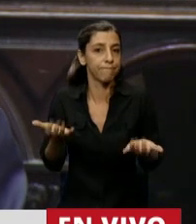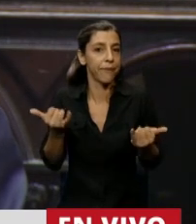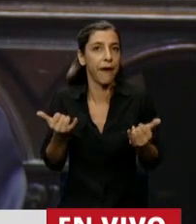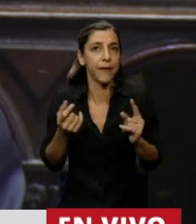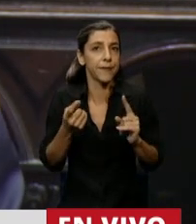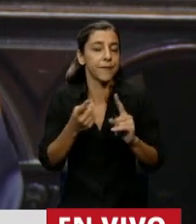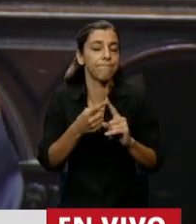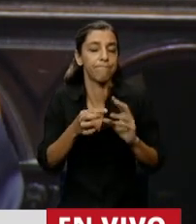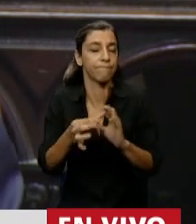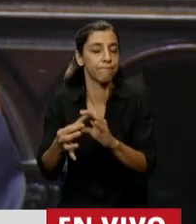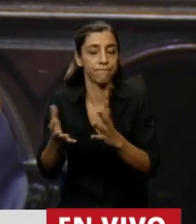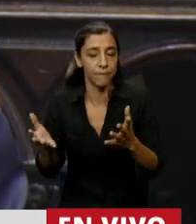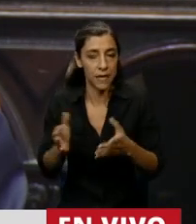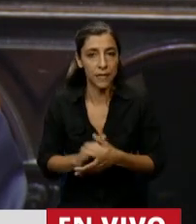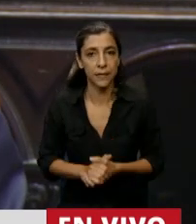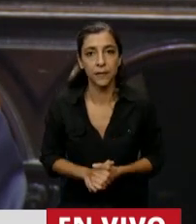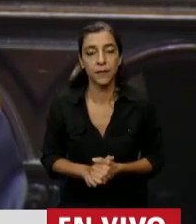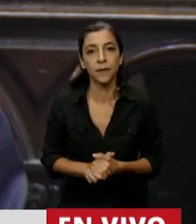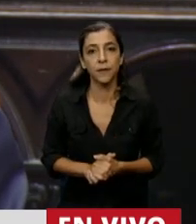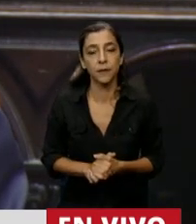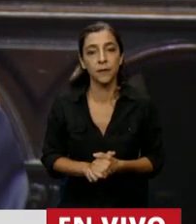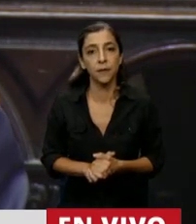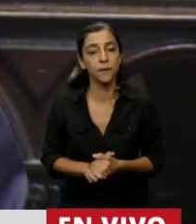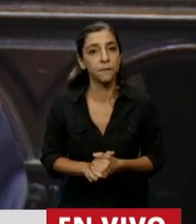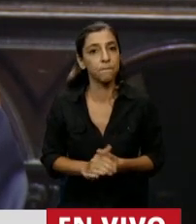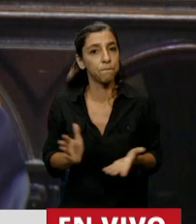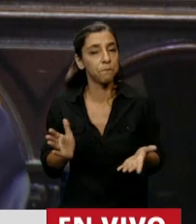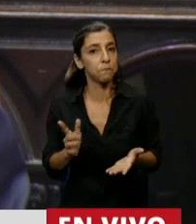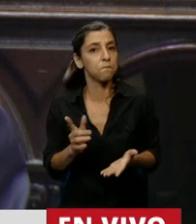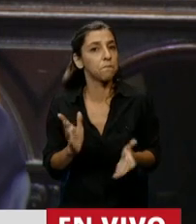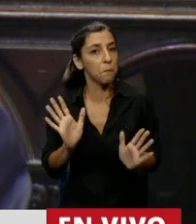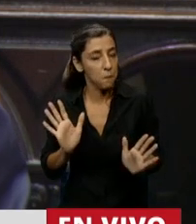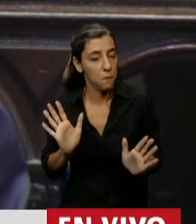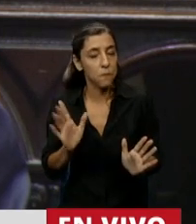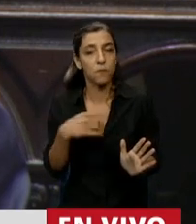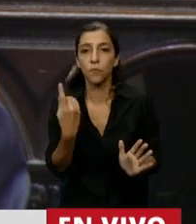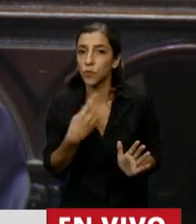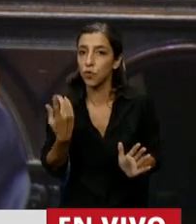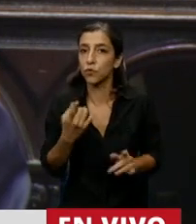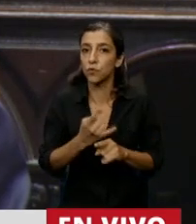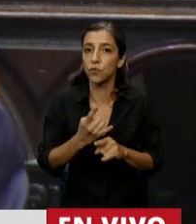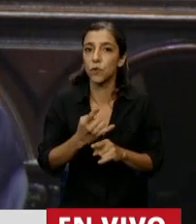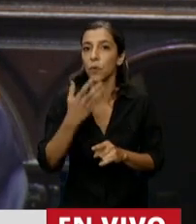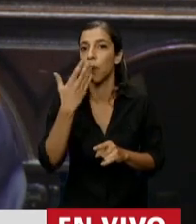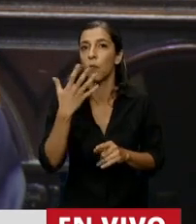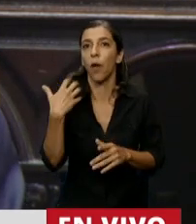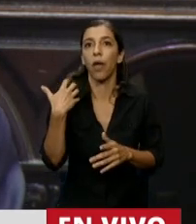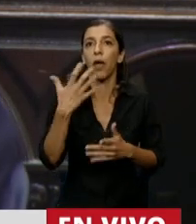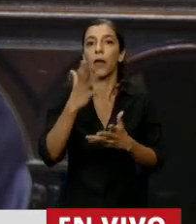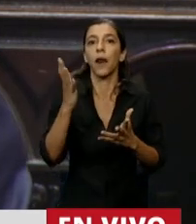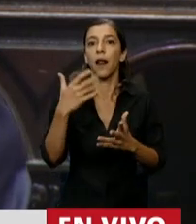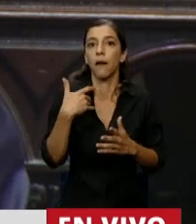pero no es menos cierto que cuando generalizamos nadie se hace cargo de las